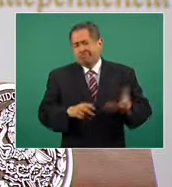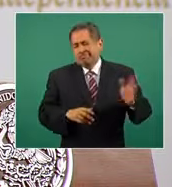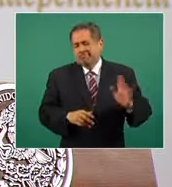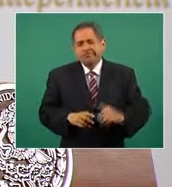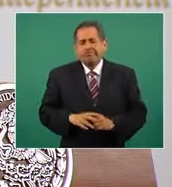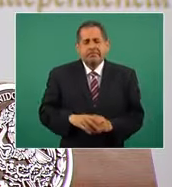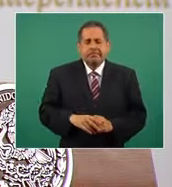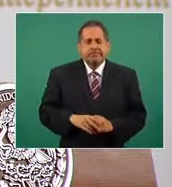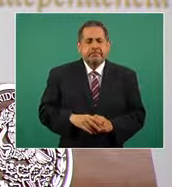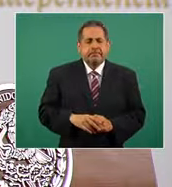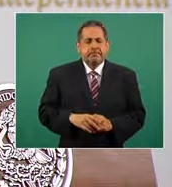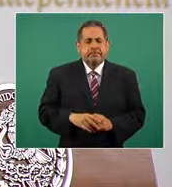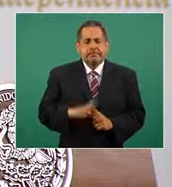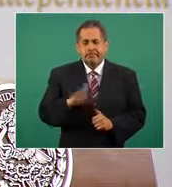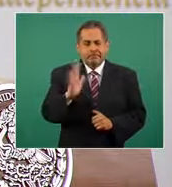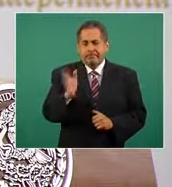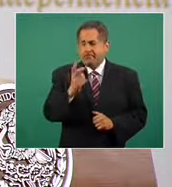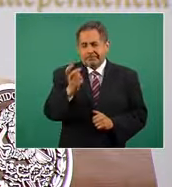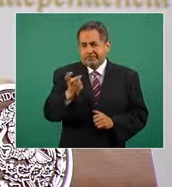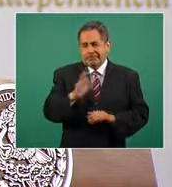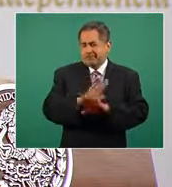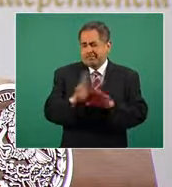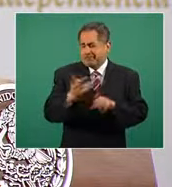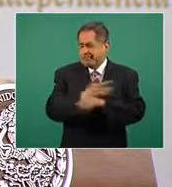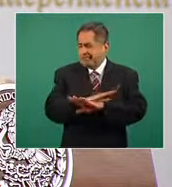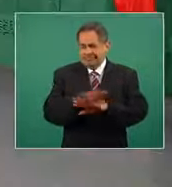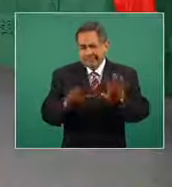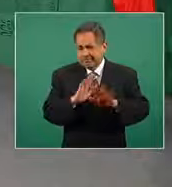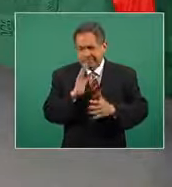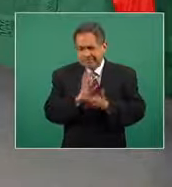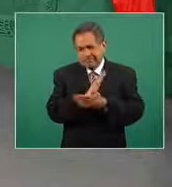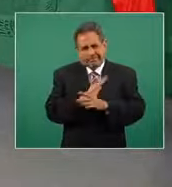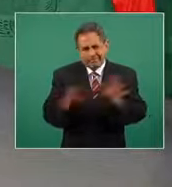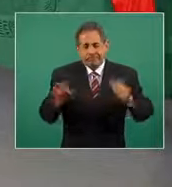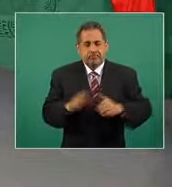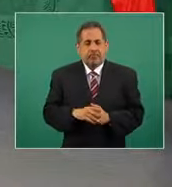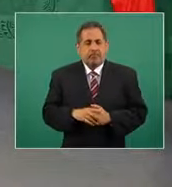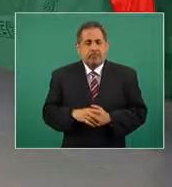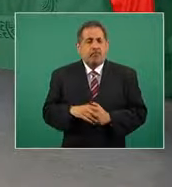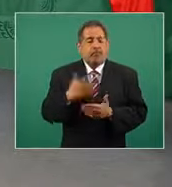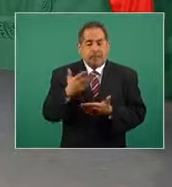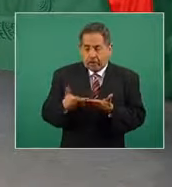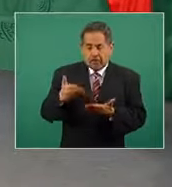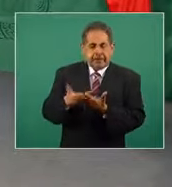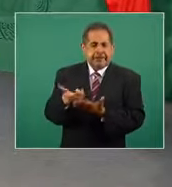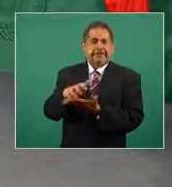Entonces, ya es otra situación. Ahora hay austeridad